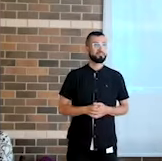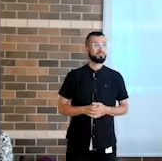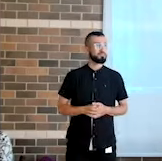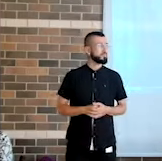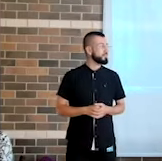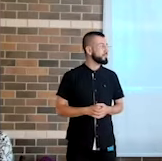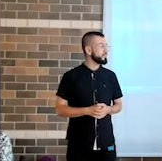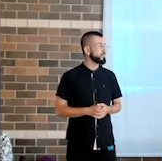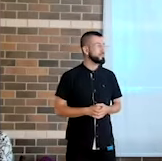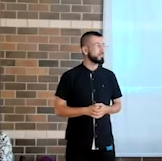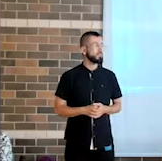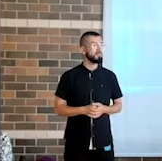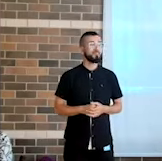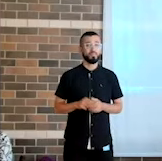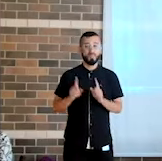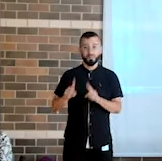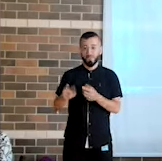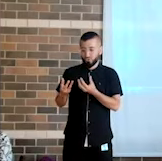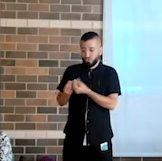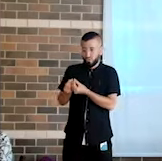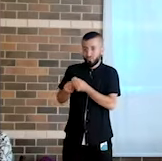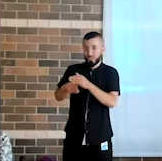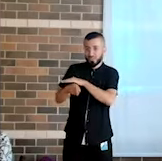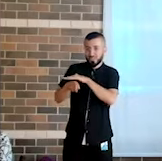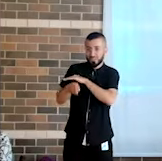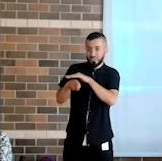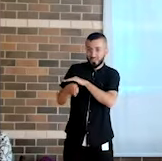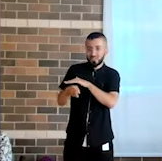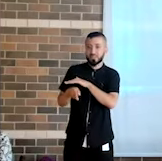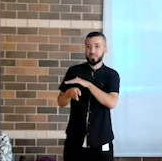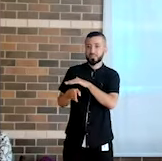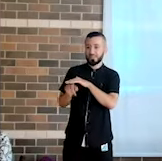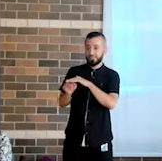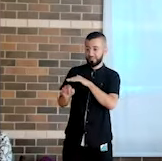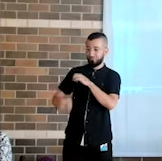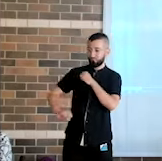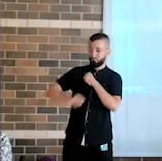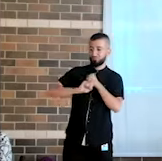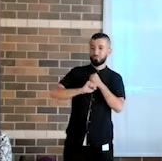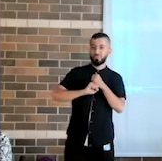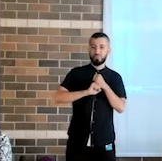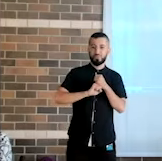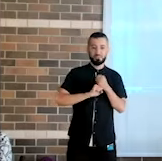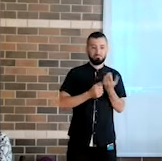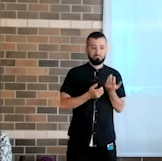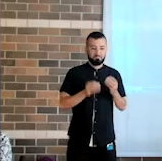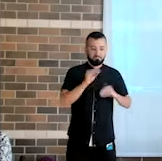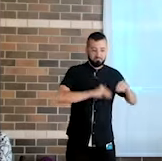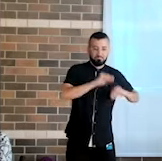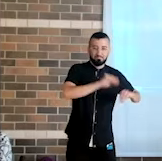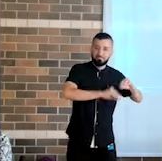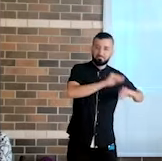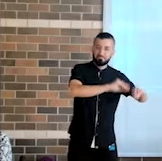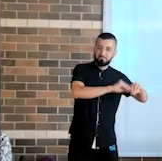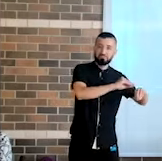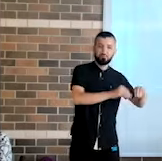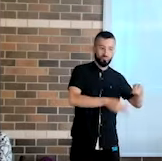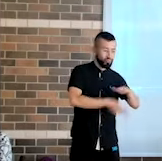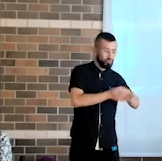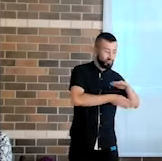También al equipo del nicho de accesibilidad, que es el que ha venido tejiendo en que también podamos